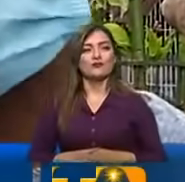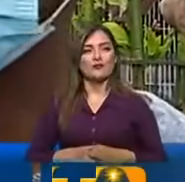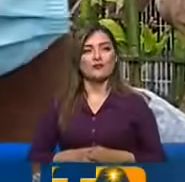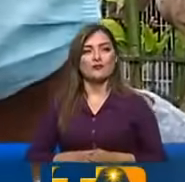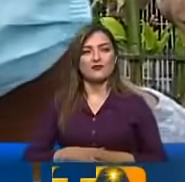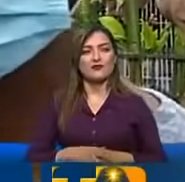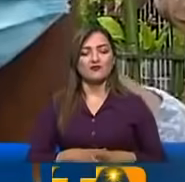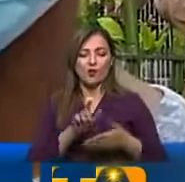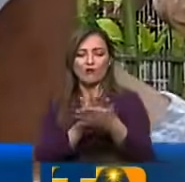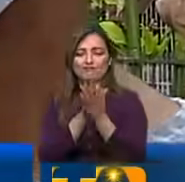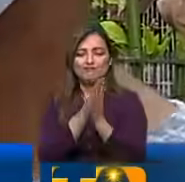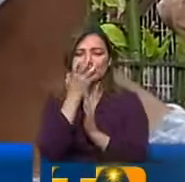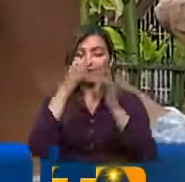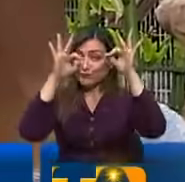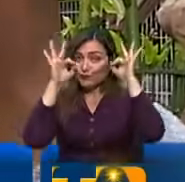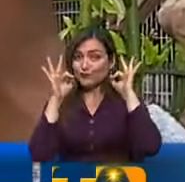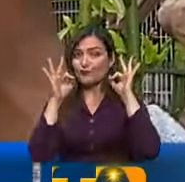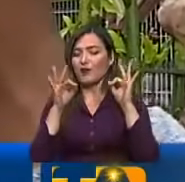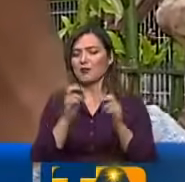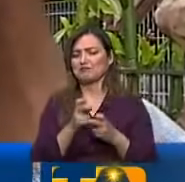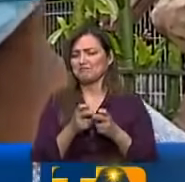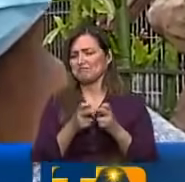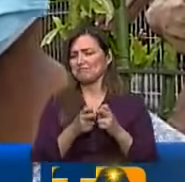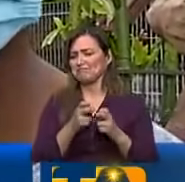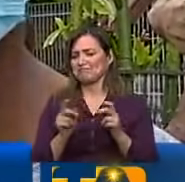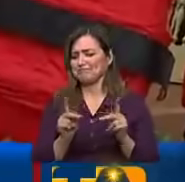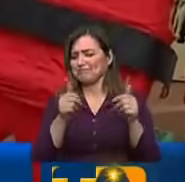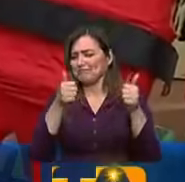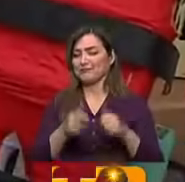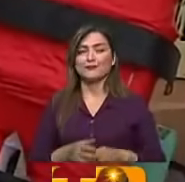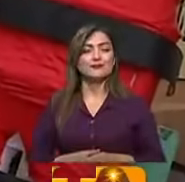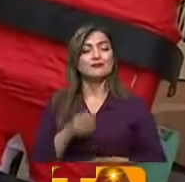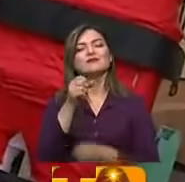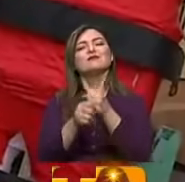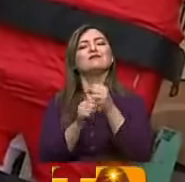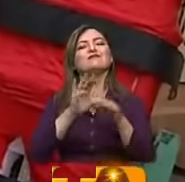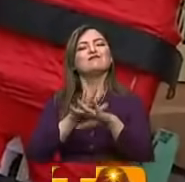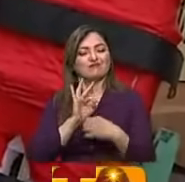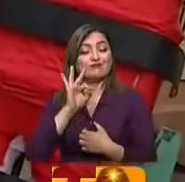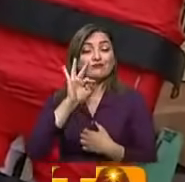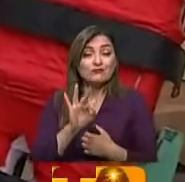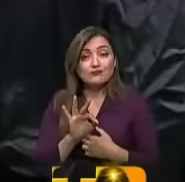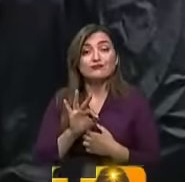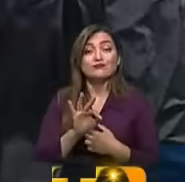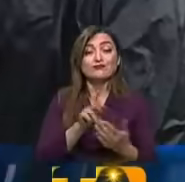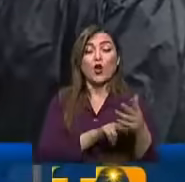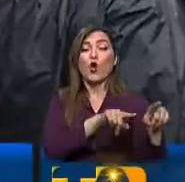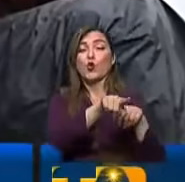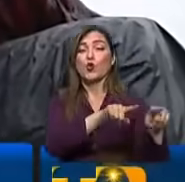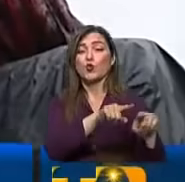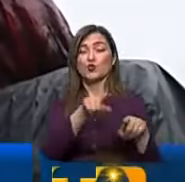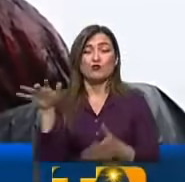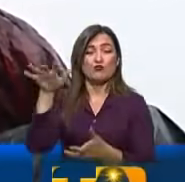el alcohol, su mascarilla, la gente viene totalmente preparada, así que con eso no hay problema. Este año, por la pandemia, nuevamente no habrá el tradicional